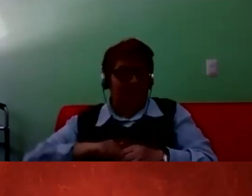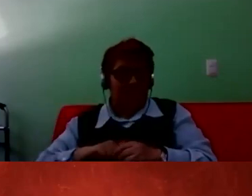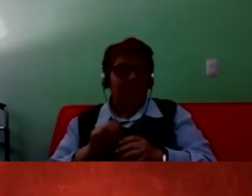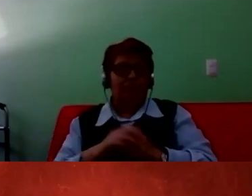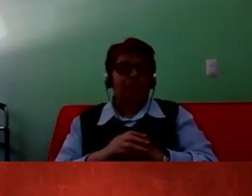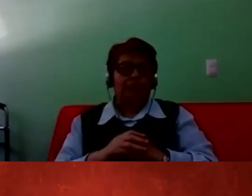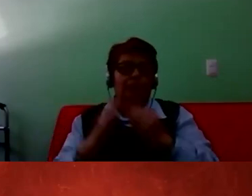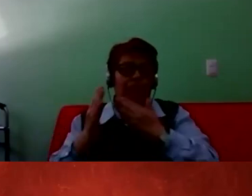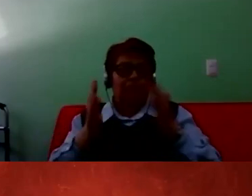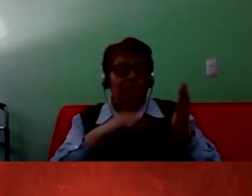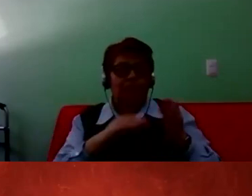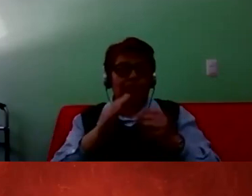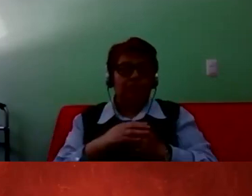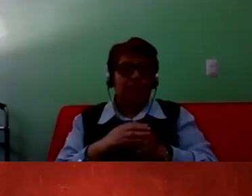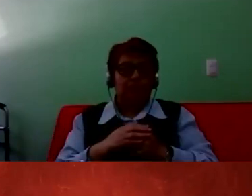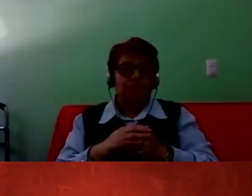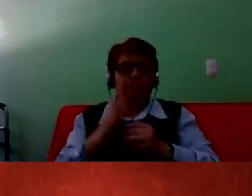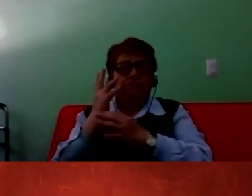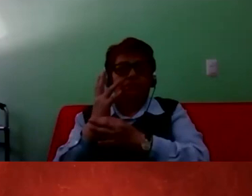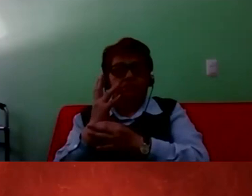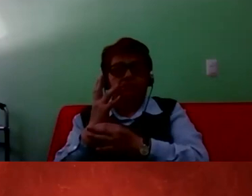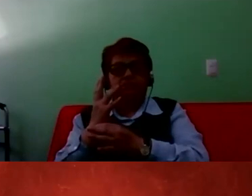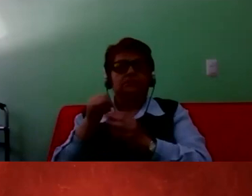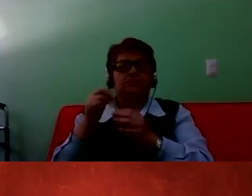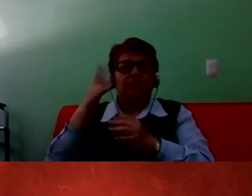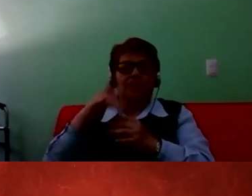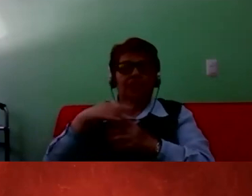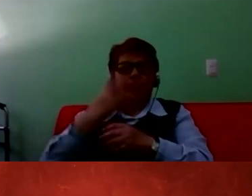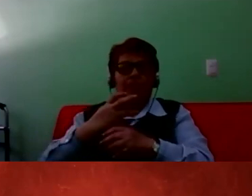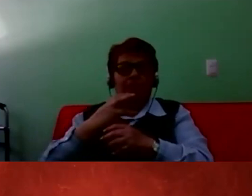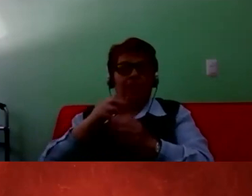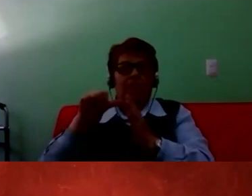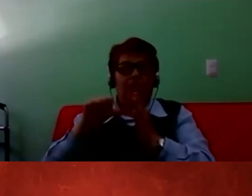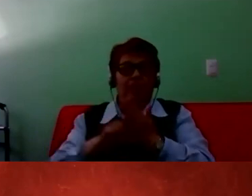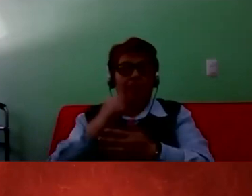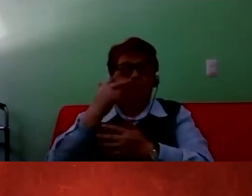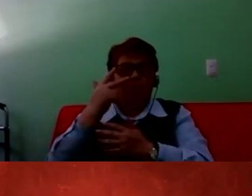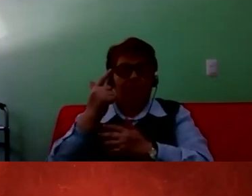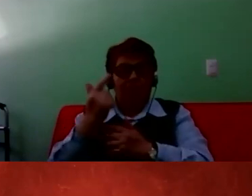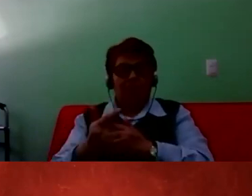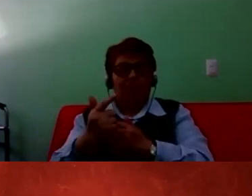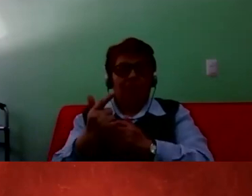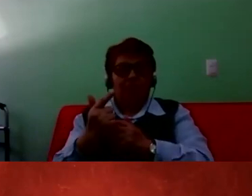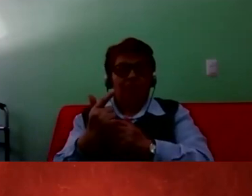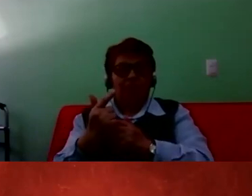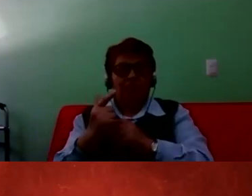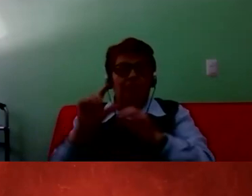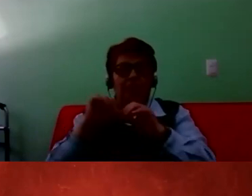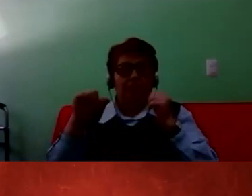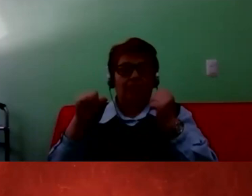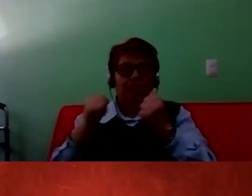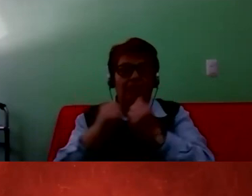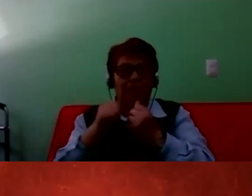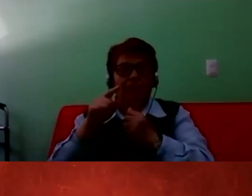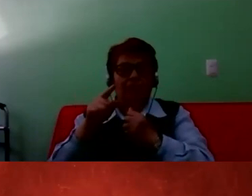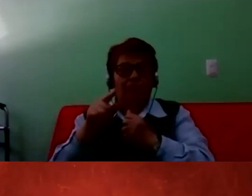Por otro lado, también se refiere en la fracción cuarta del artículo 7, que las asociaciones pueden